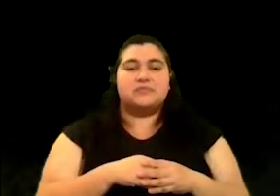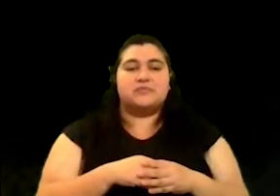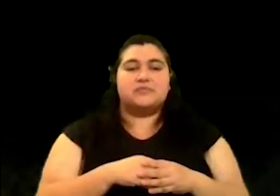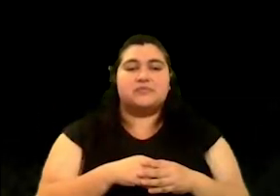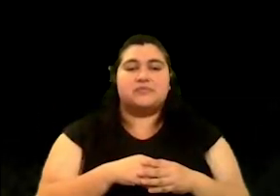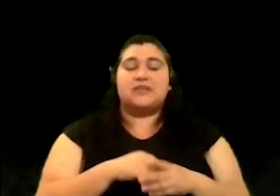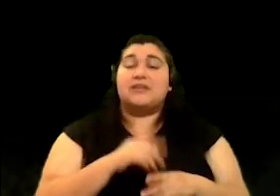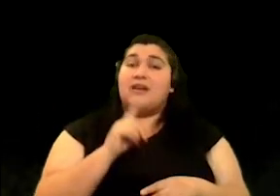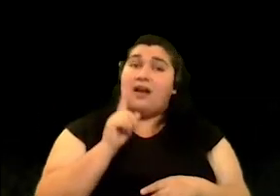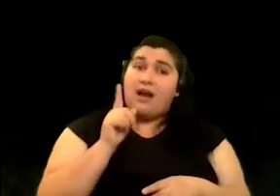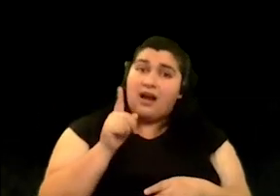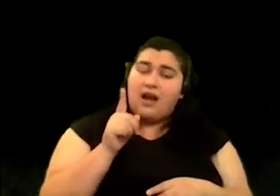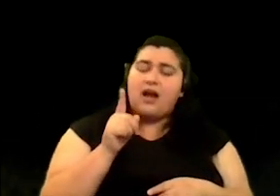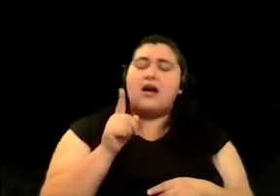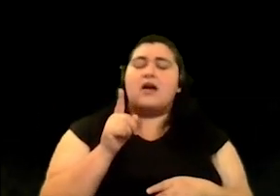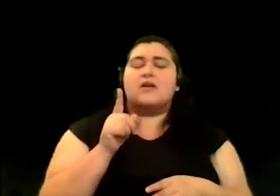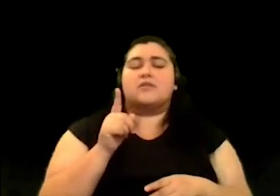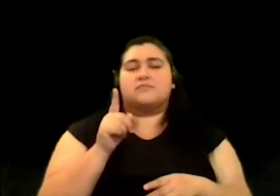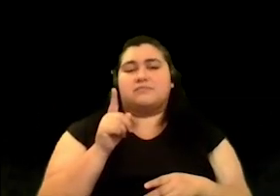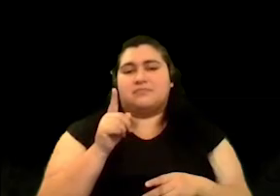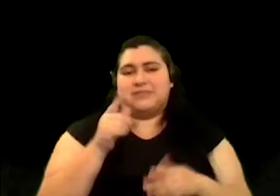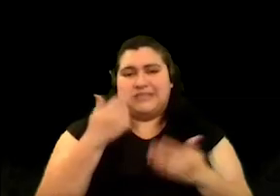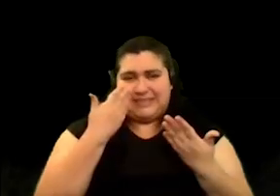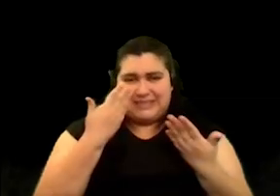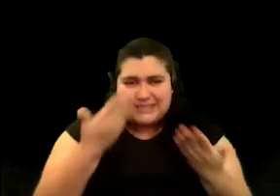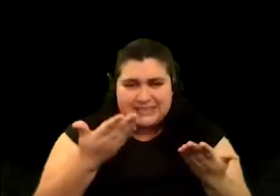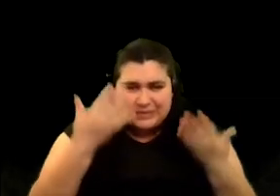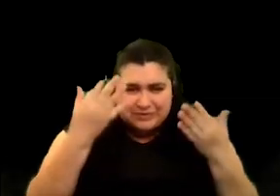Acá es donde a veces no se visualiza bien la